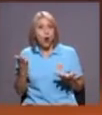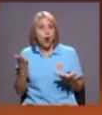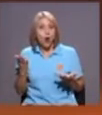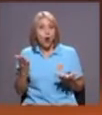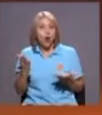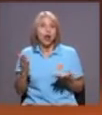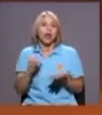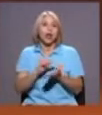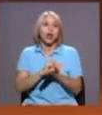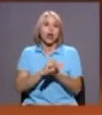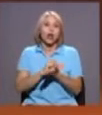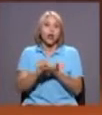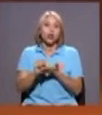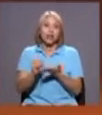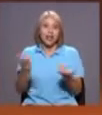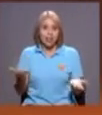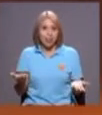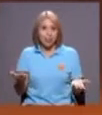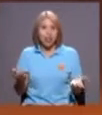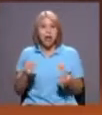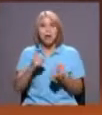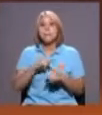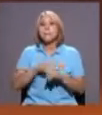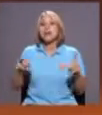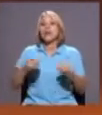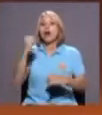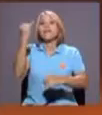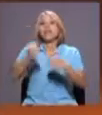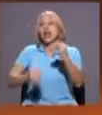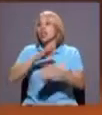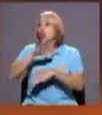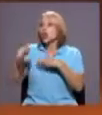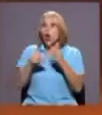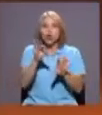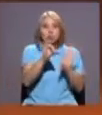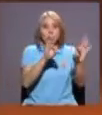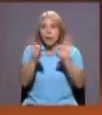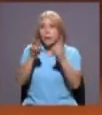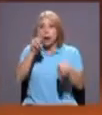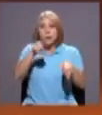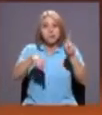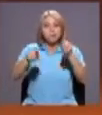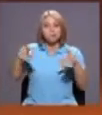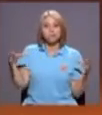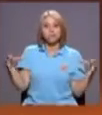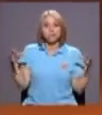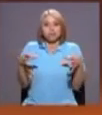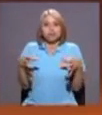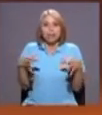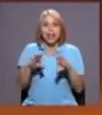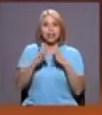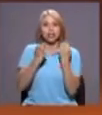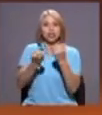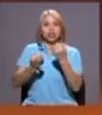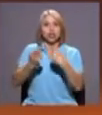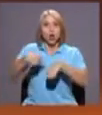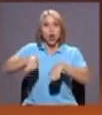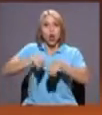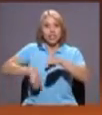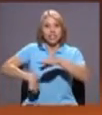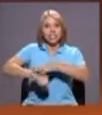todos somos todos nos ponemos la camiseta de Costa Rica cuando juega la selección. Y el entrenador lo que hace es